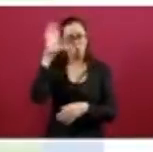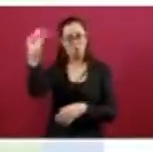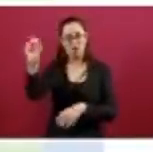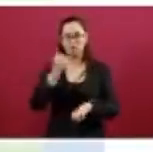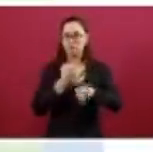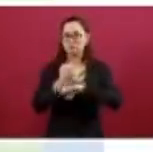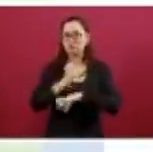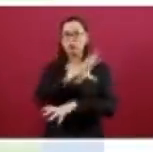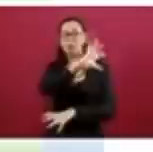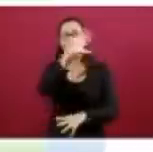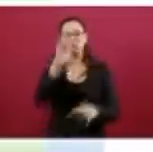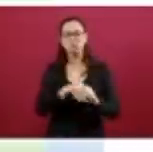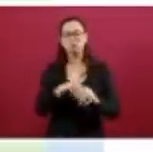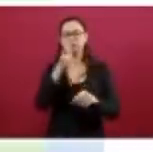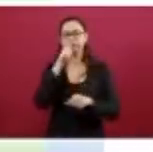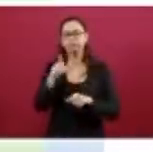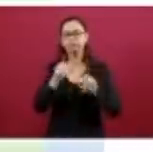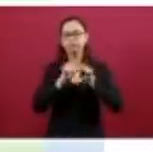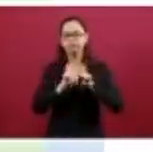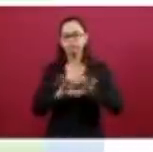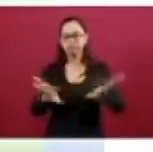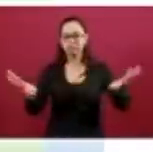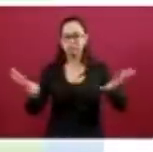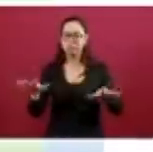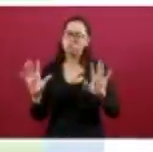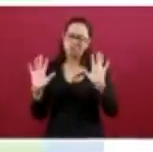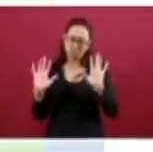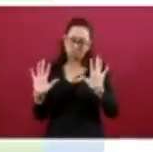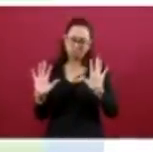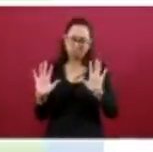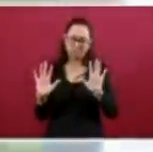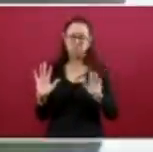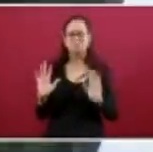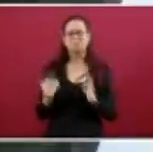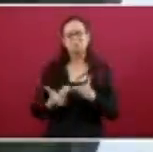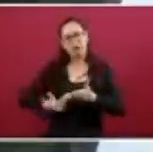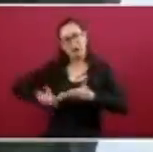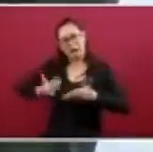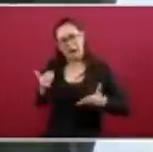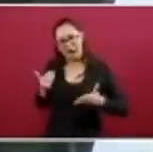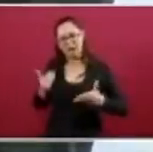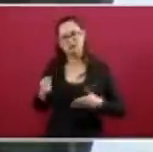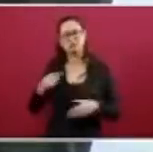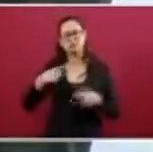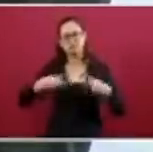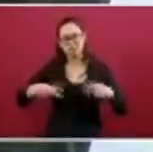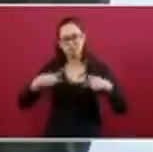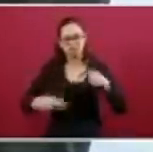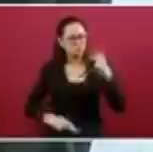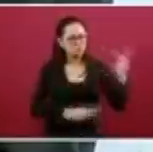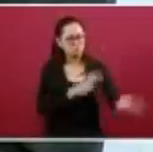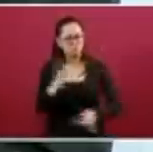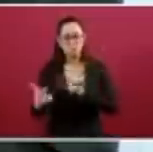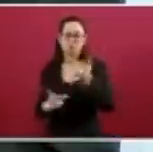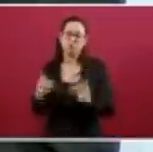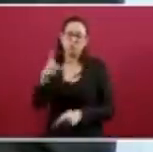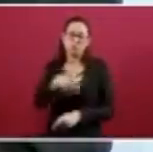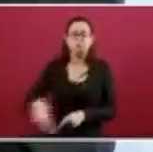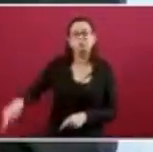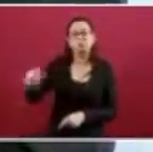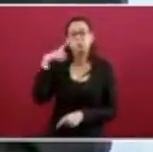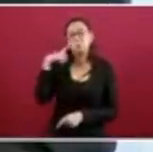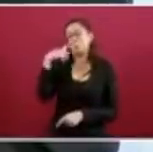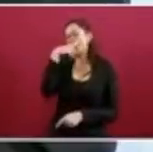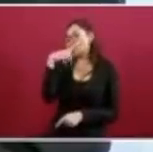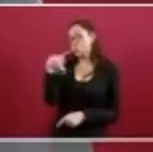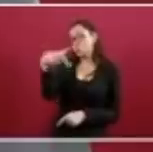De todas maneras, va a ser una consulta y van a ser los ciudadanos de Morelos los que van a decidir.